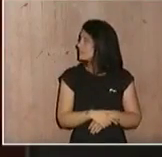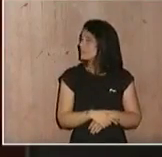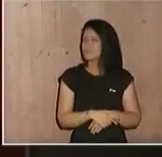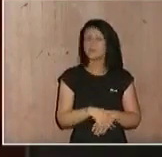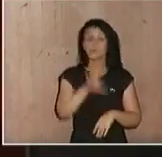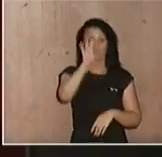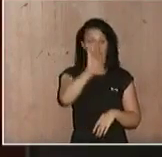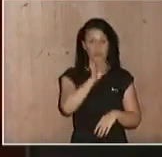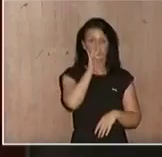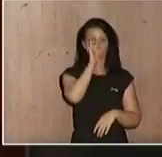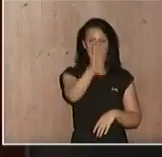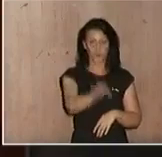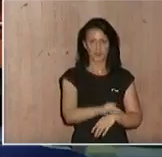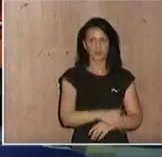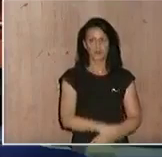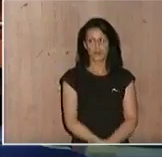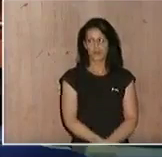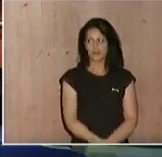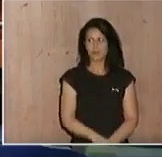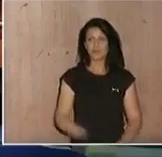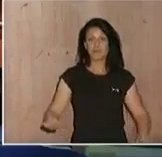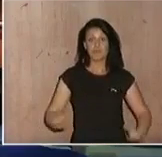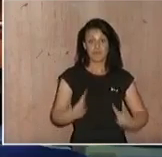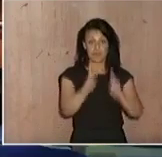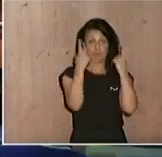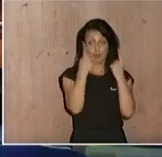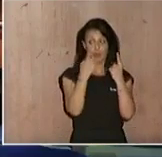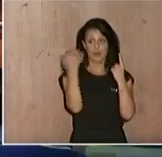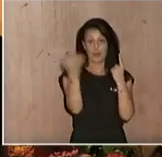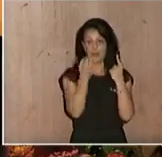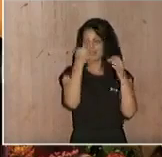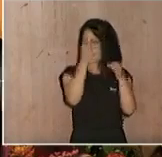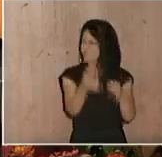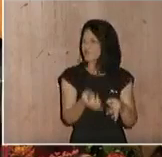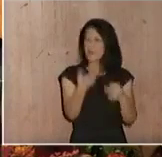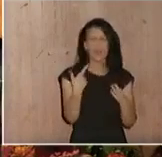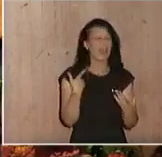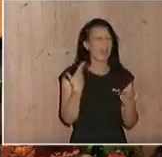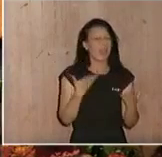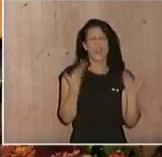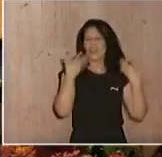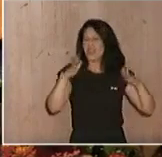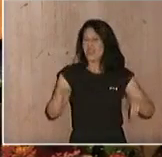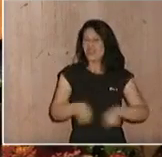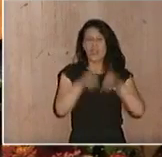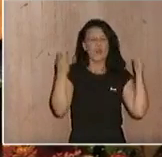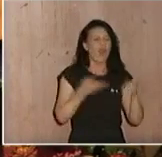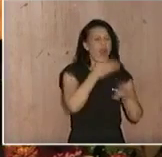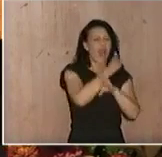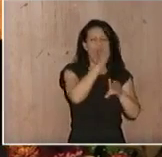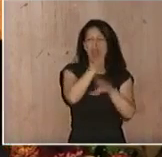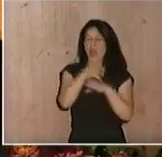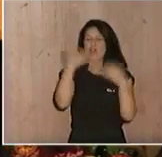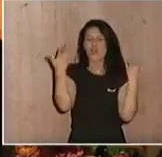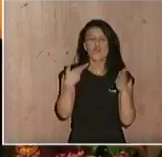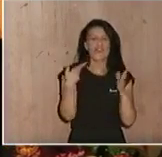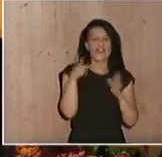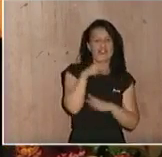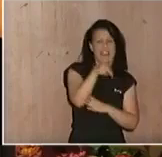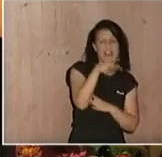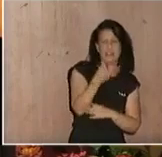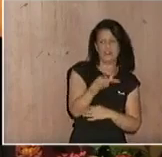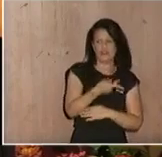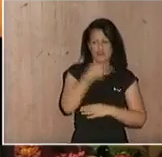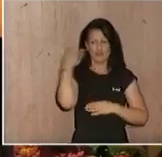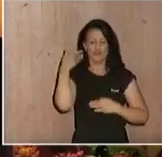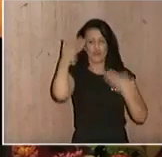Así lo prometo y quiero. Y en primer lugar, siempre y donde quiera que estuviereis, guardaréis los derechos, los privilegios y